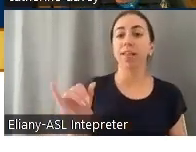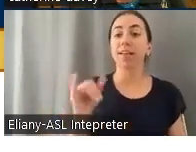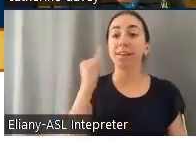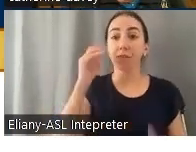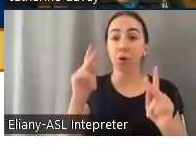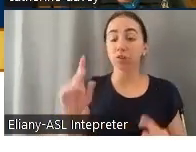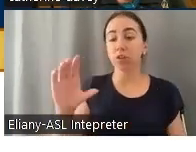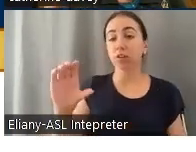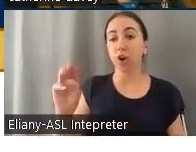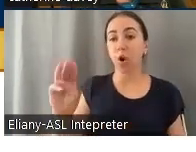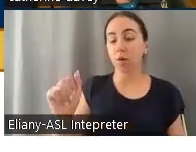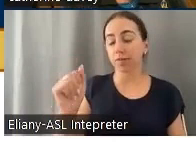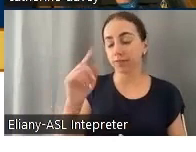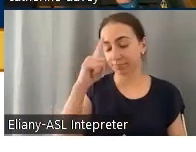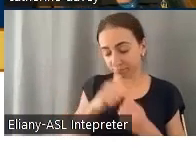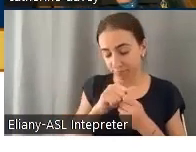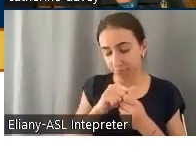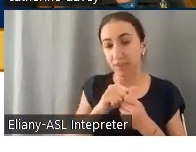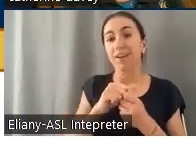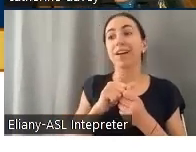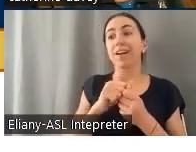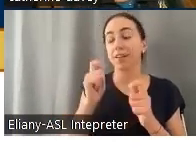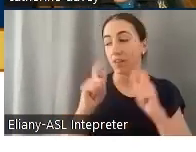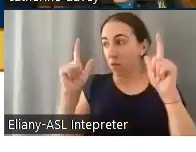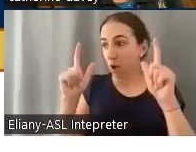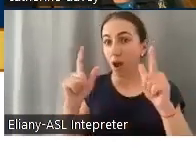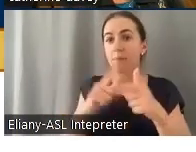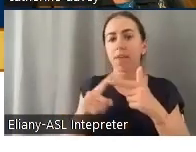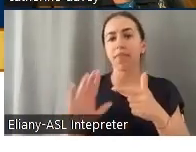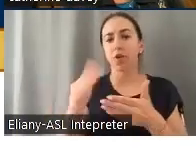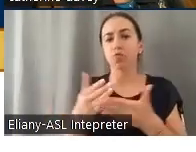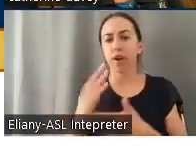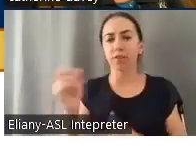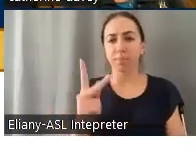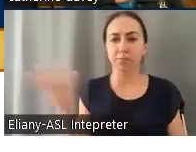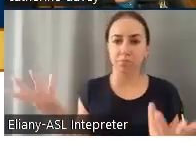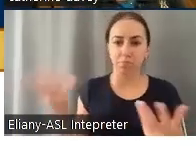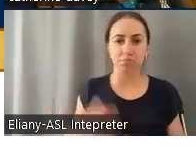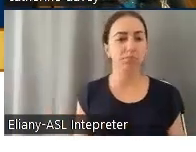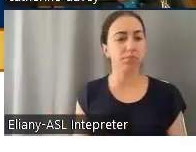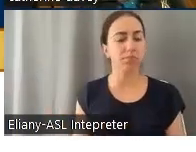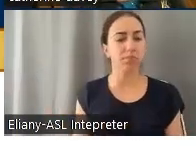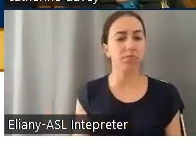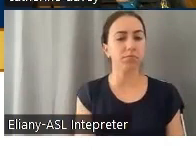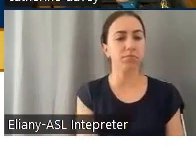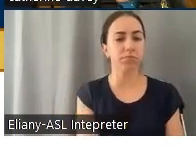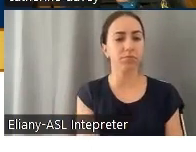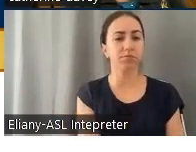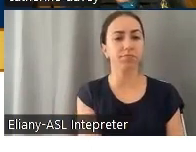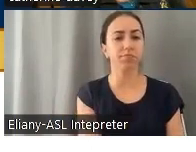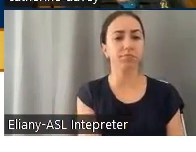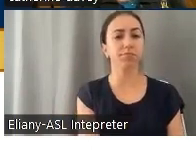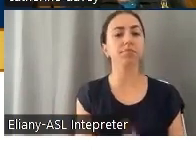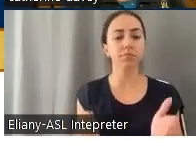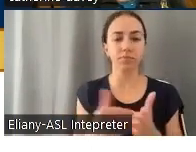Pensemos, por ejemplo, en una persona en un coma. Cuando se despiertan, pueden restaurar algunos de sus derechos. La